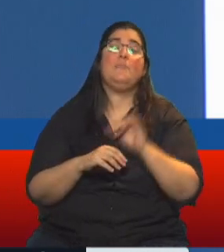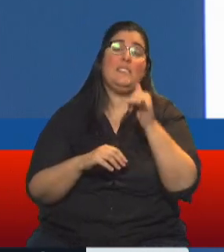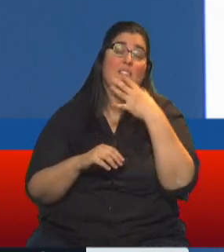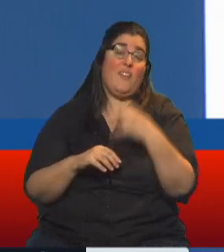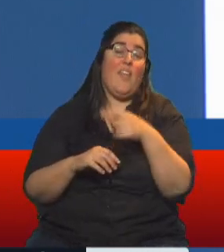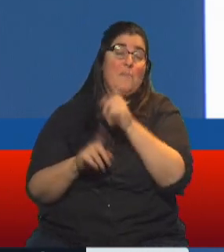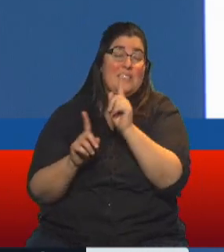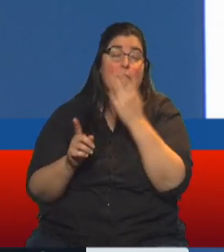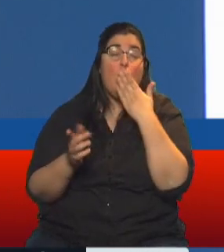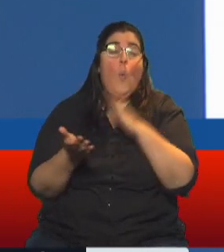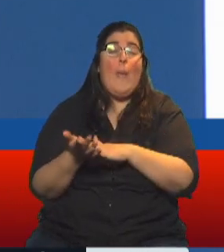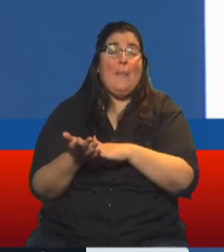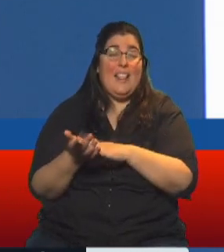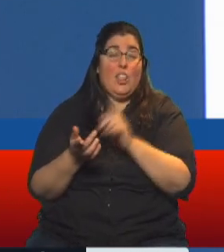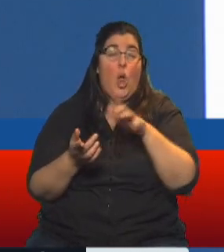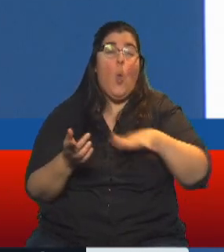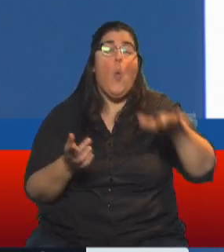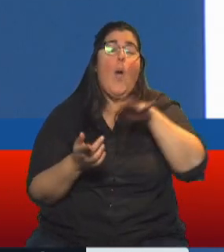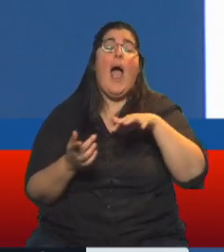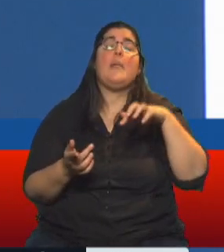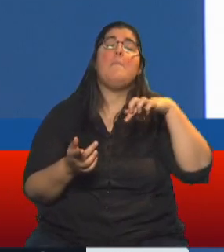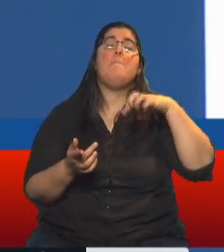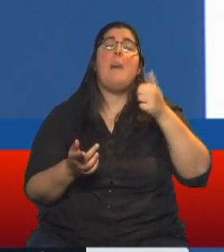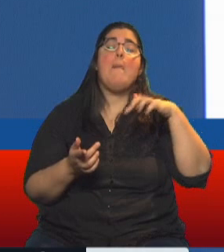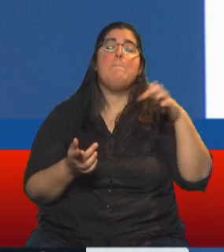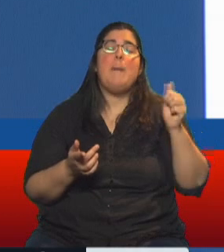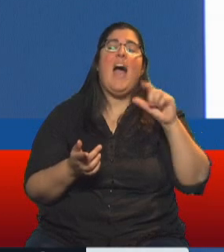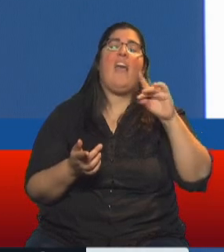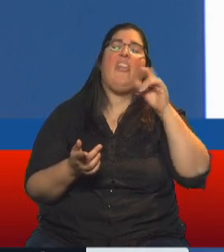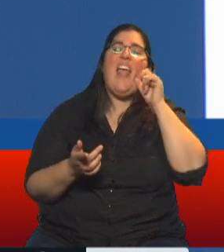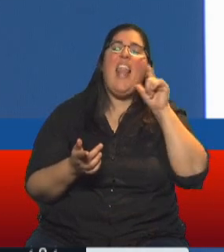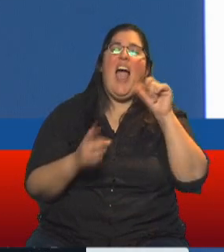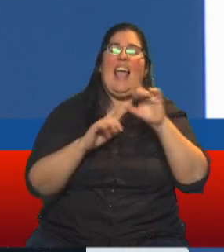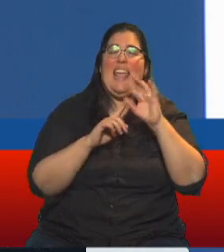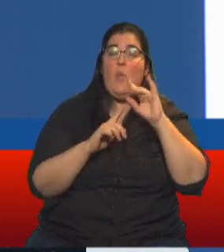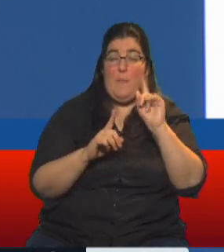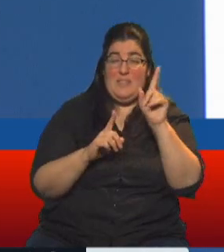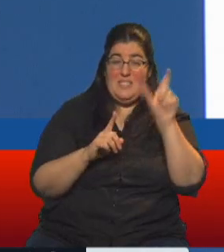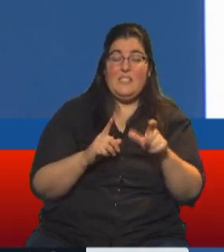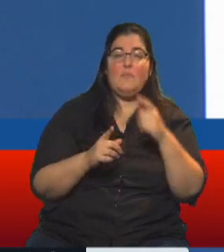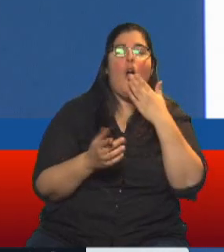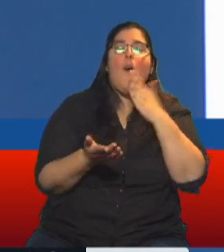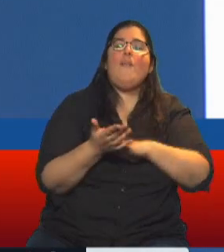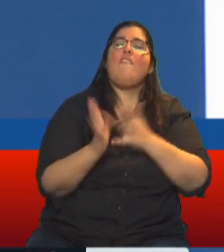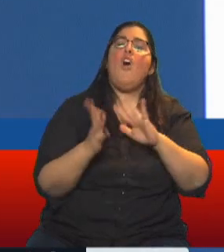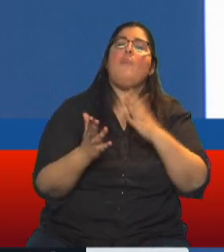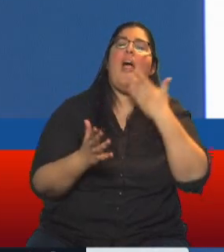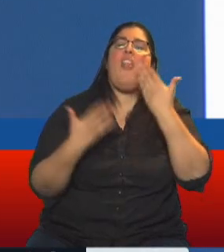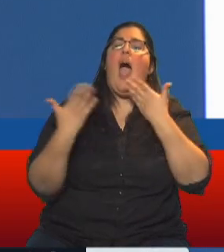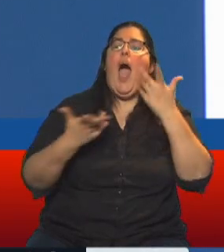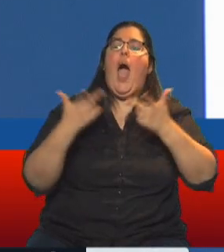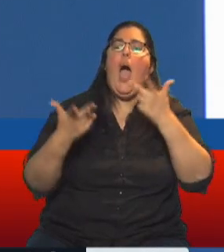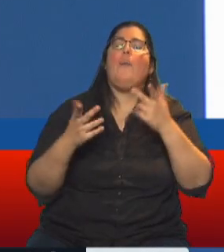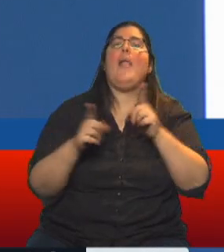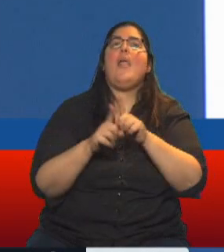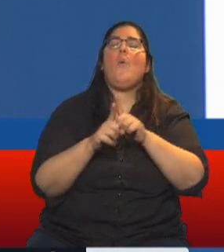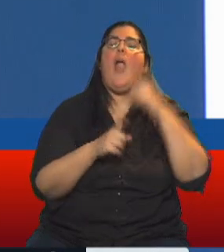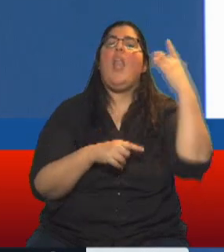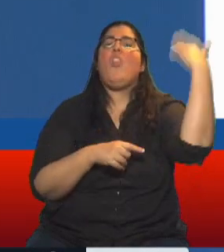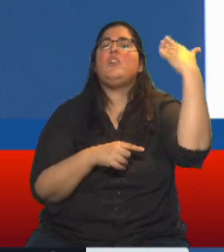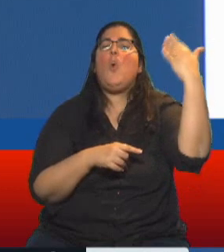juramentación simbólica que hizo en Pampa de la Quinua, donde de alguna manera aparecía esa épica de los de abajo, ¿no? Una narrativa de un discurso que,